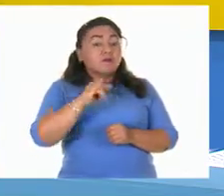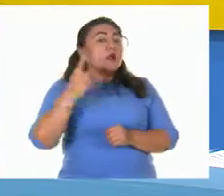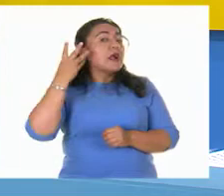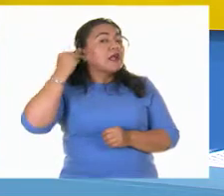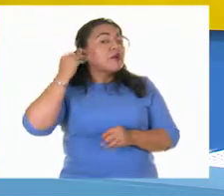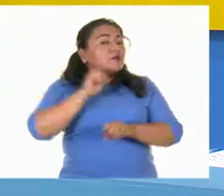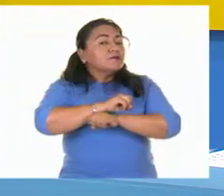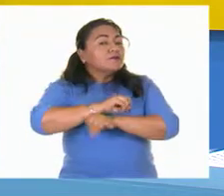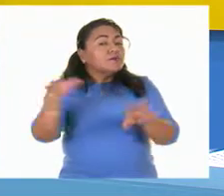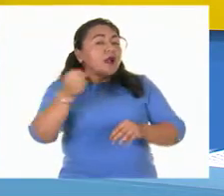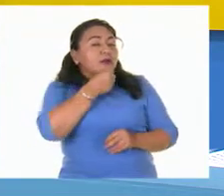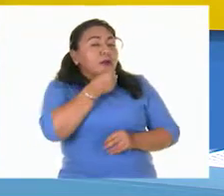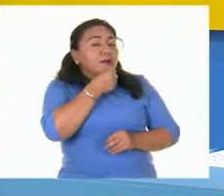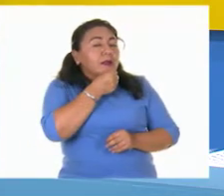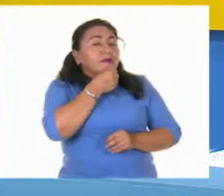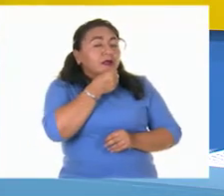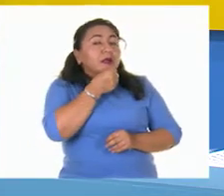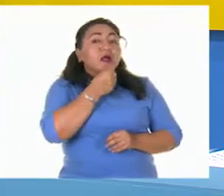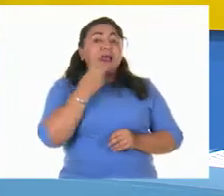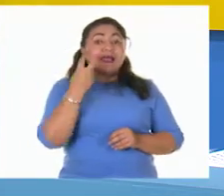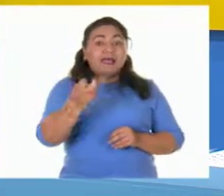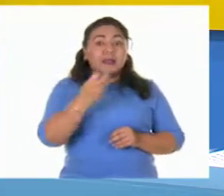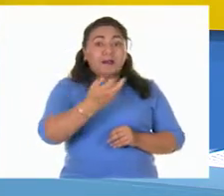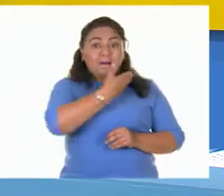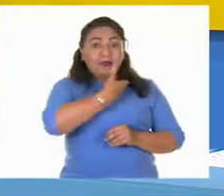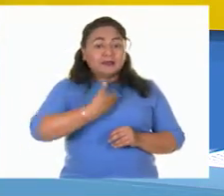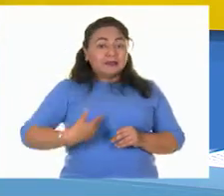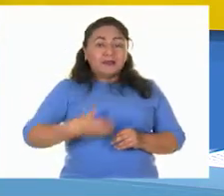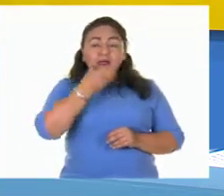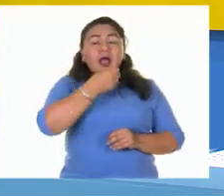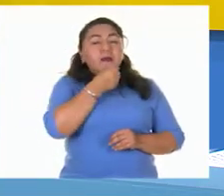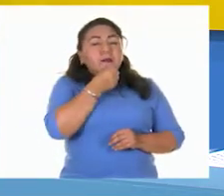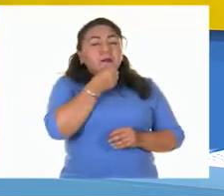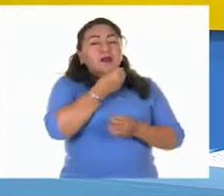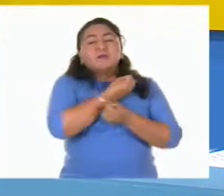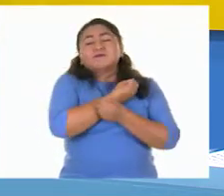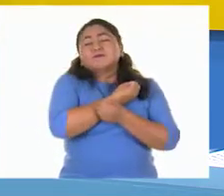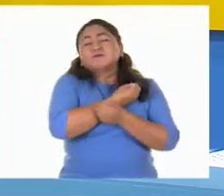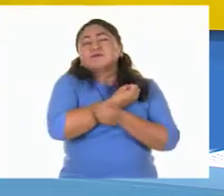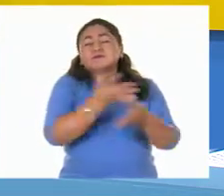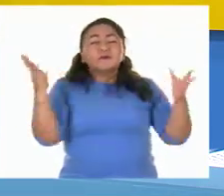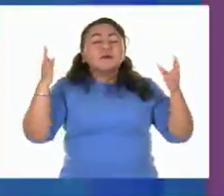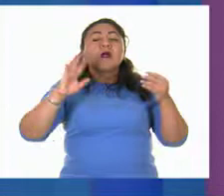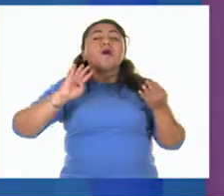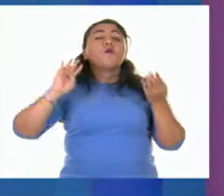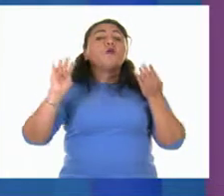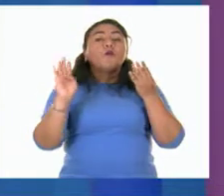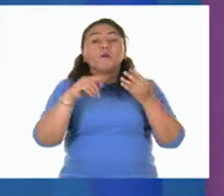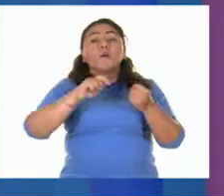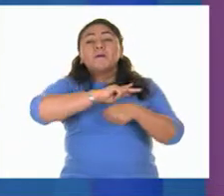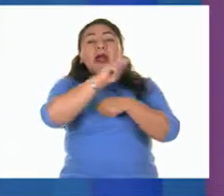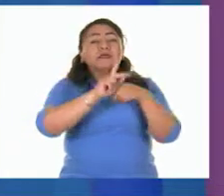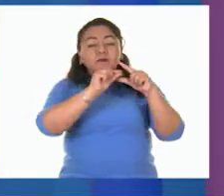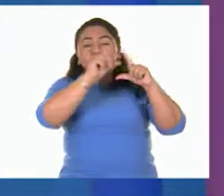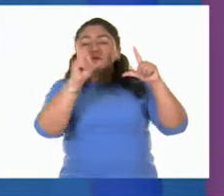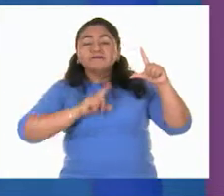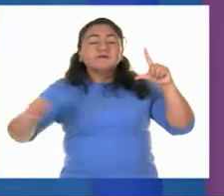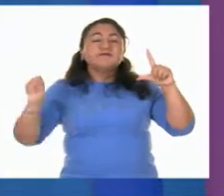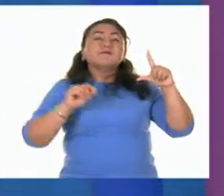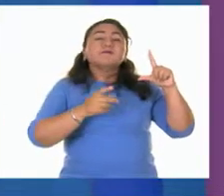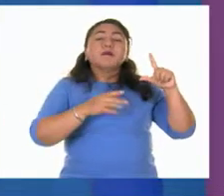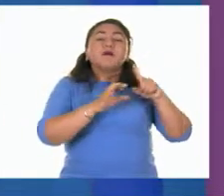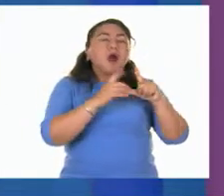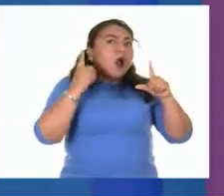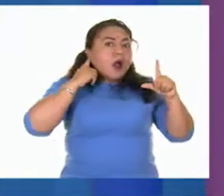la radio, de manera que el anuncio de la expropiación de la industria petrolera llegara a todo el país. Entonces ya sabemos